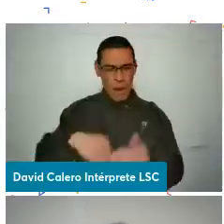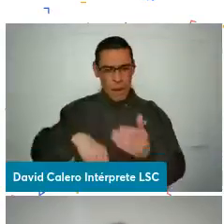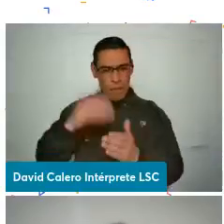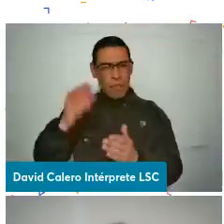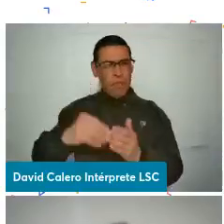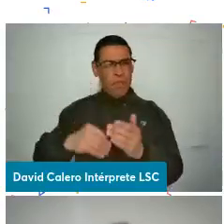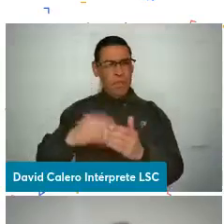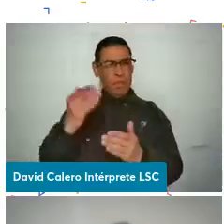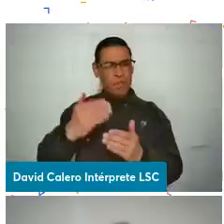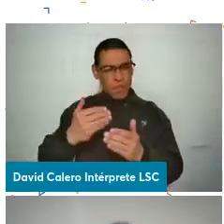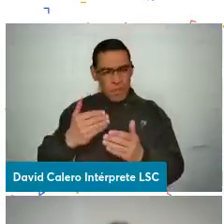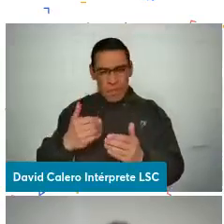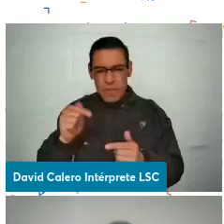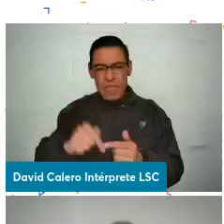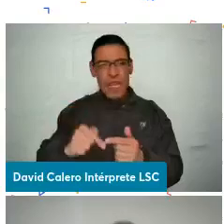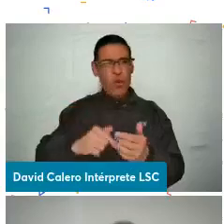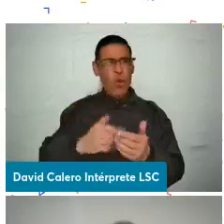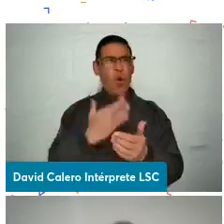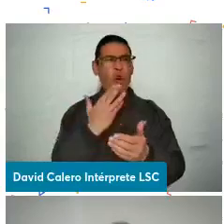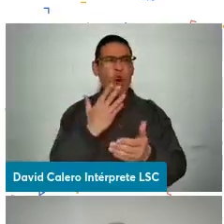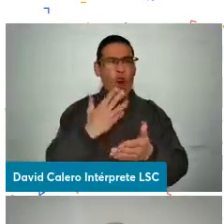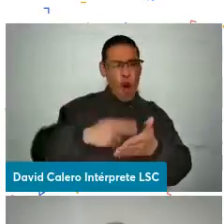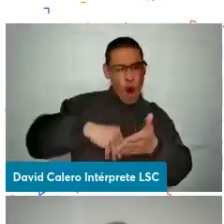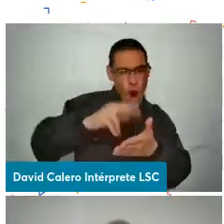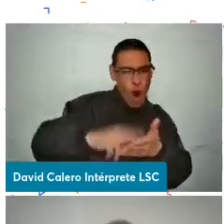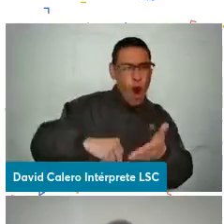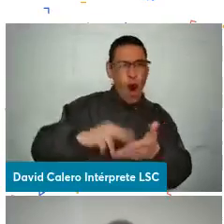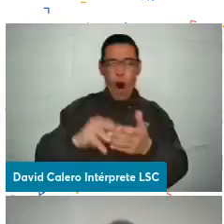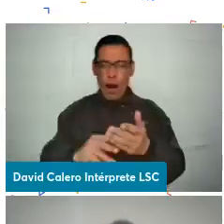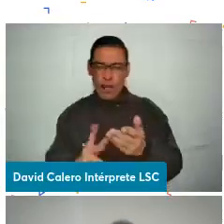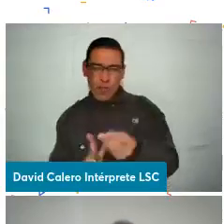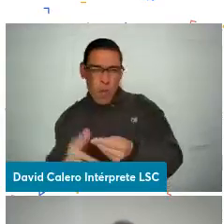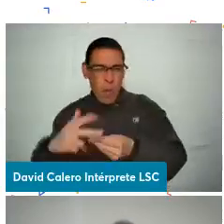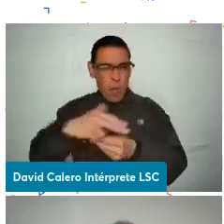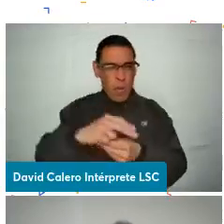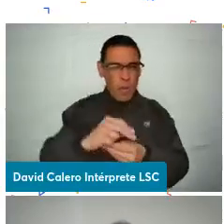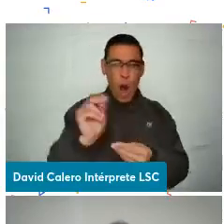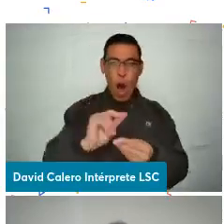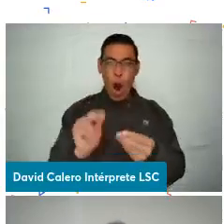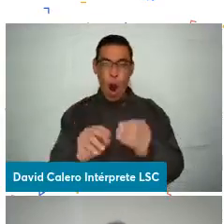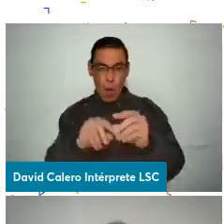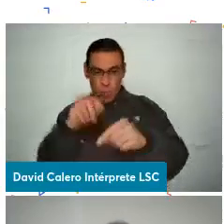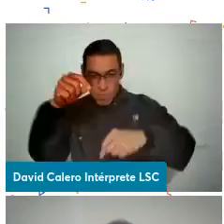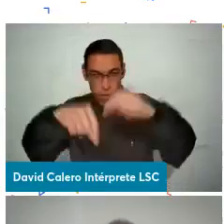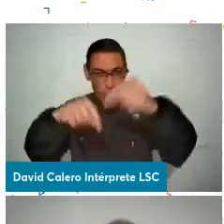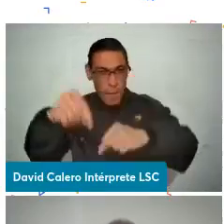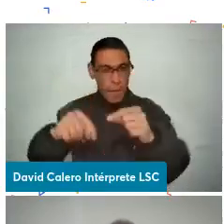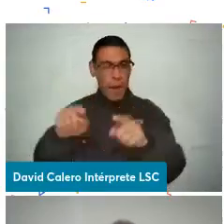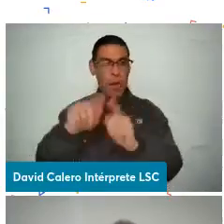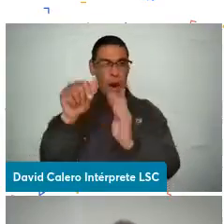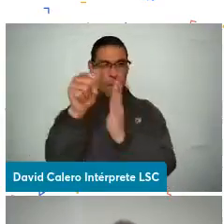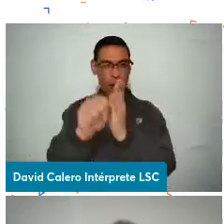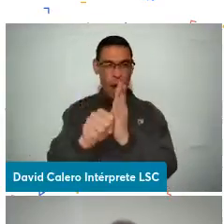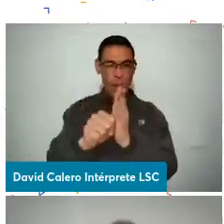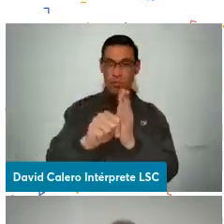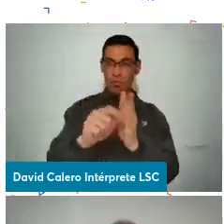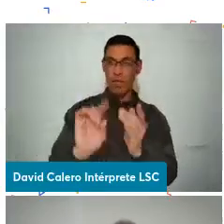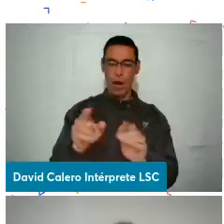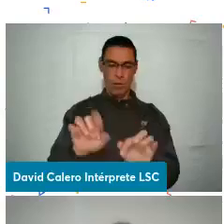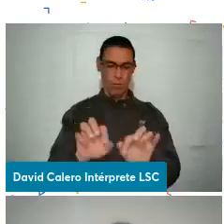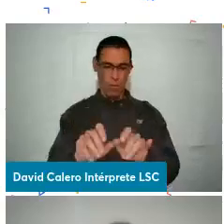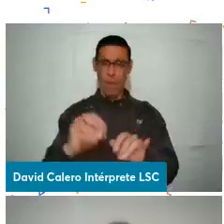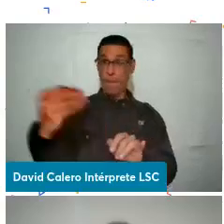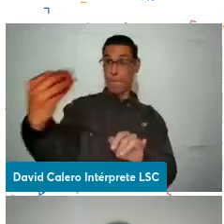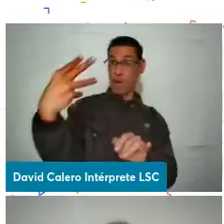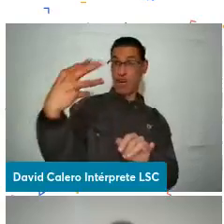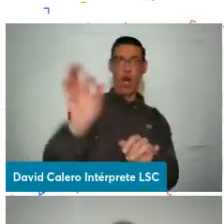recortar, cuando empiezan ya a programar, cuando ven que se enciende un LED, cuando ven que de pronto suena un pito o